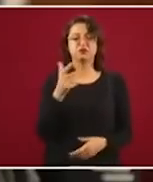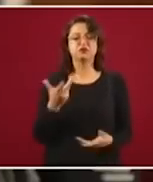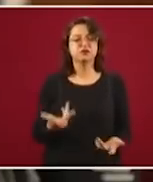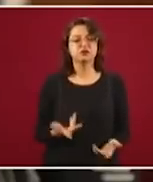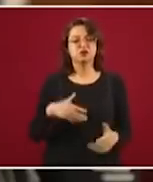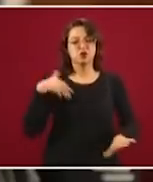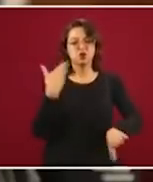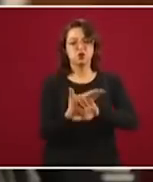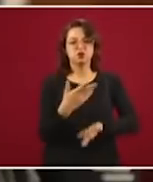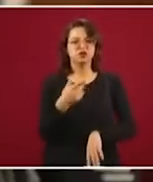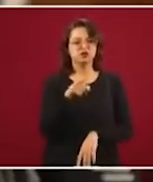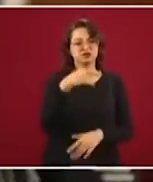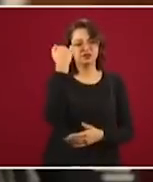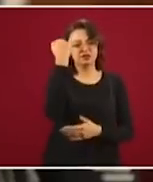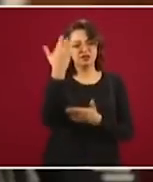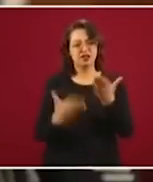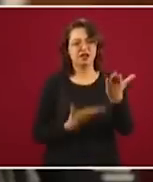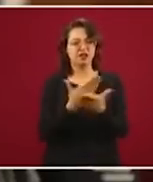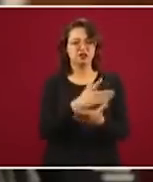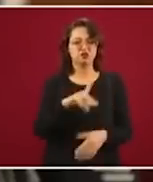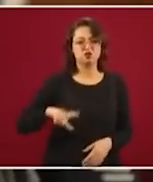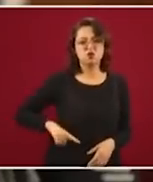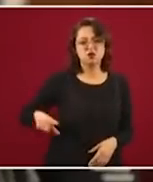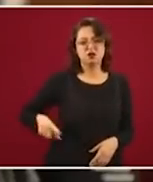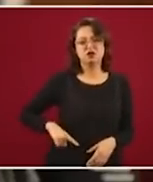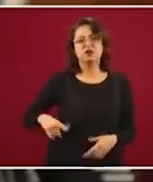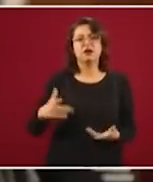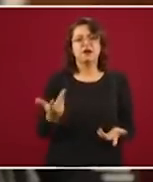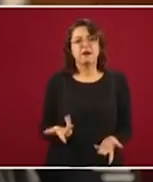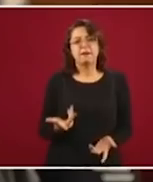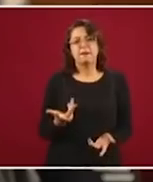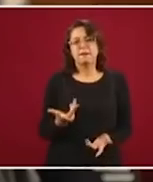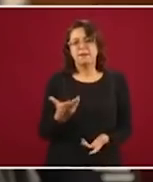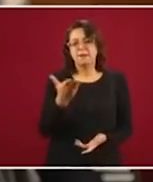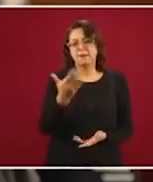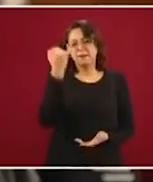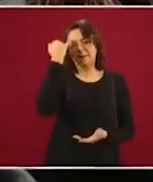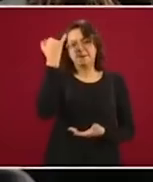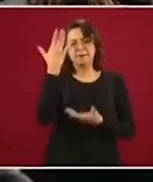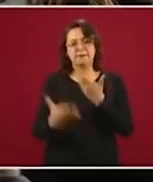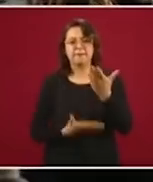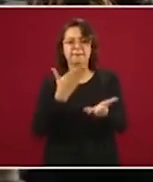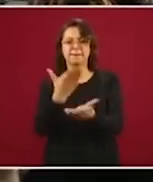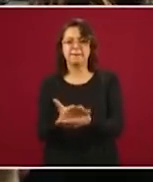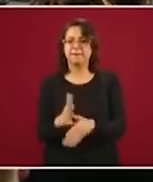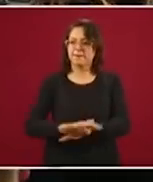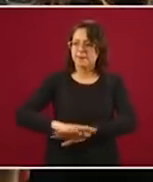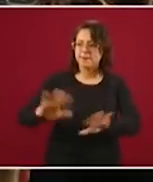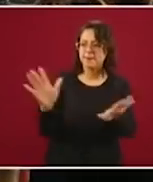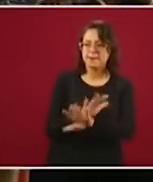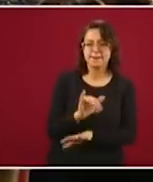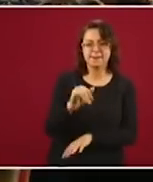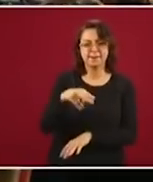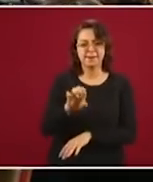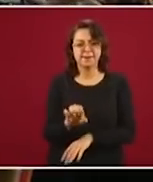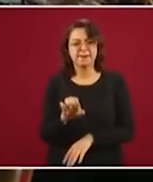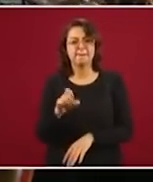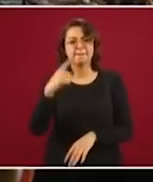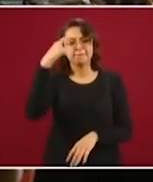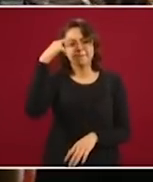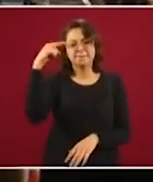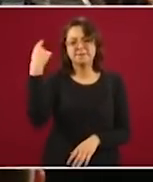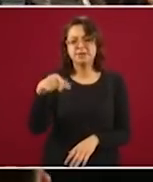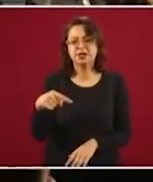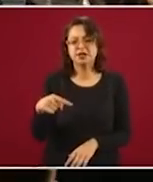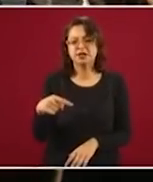gobierno, ¿qué opina de una posible reforma, una posible iniciativa de reforma al INE para poder ya no